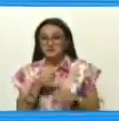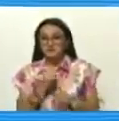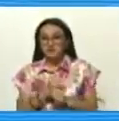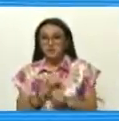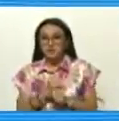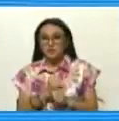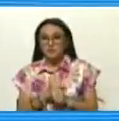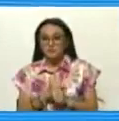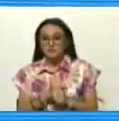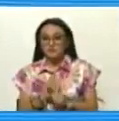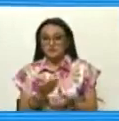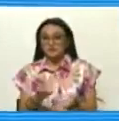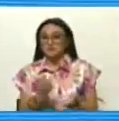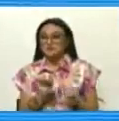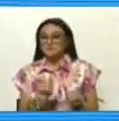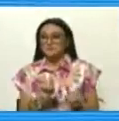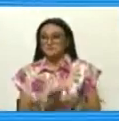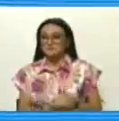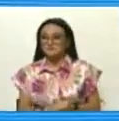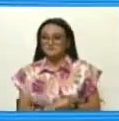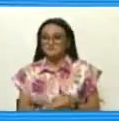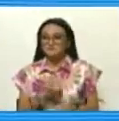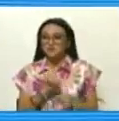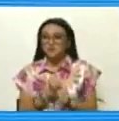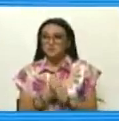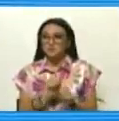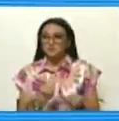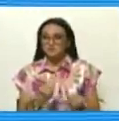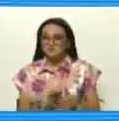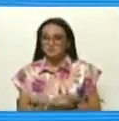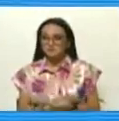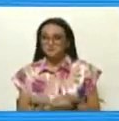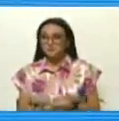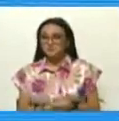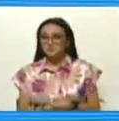Foro. Es obra del Foro.